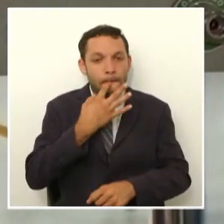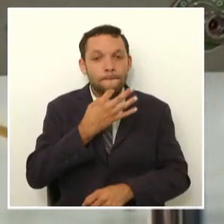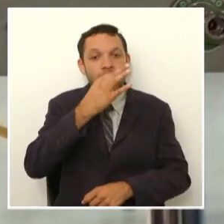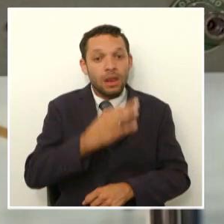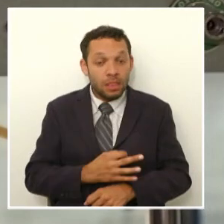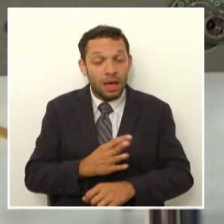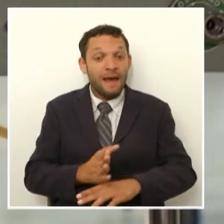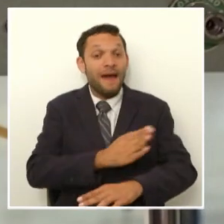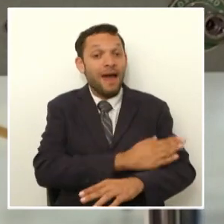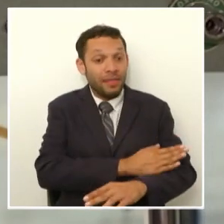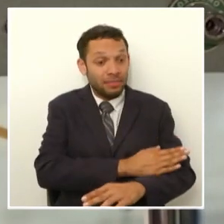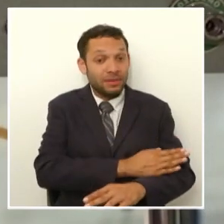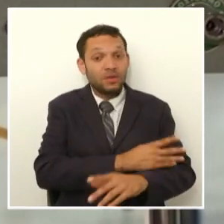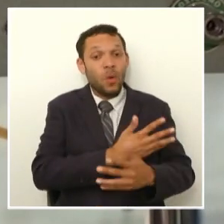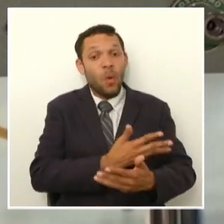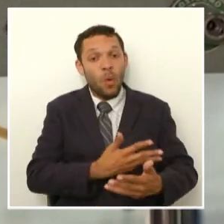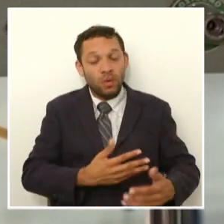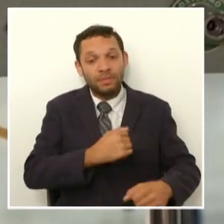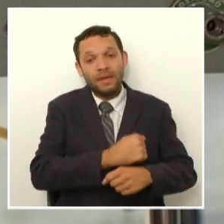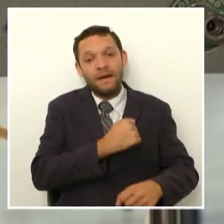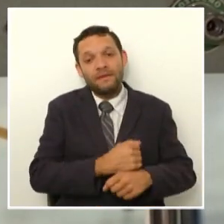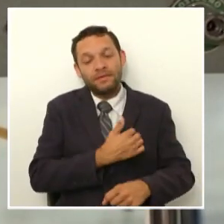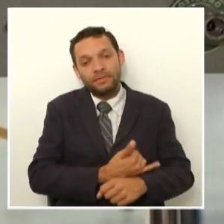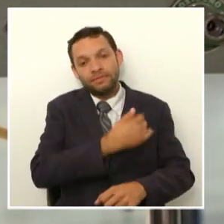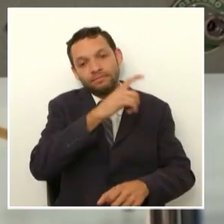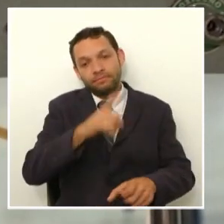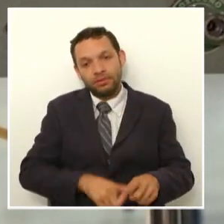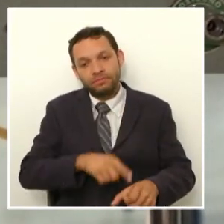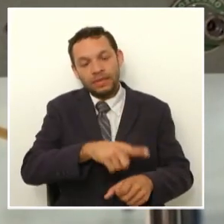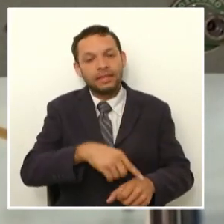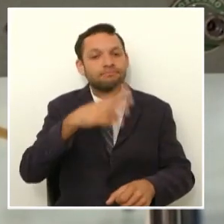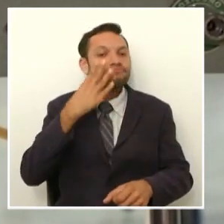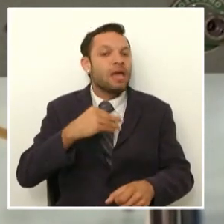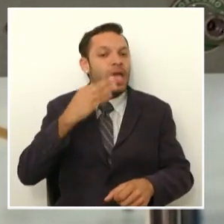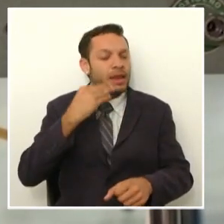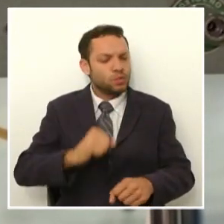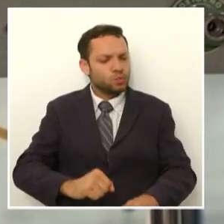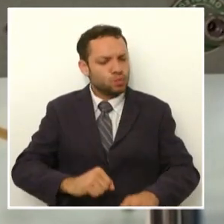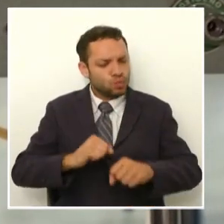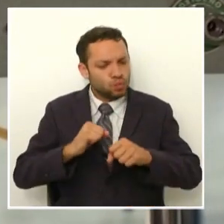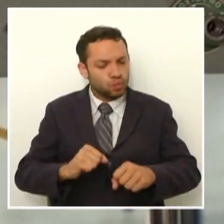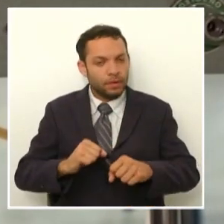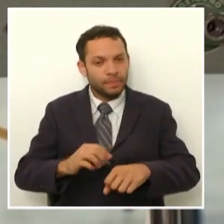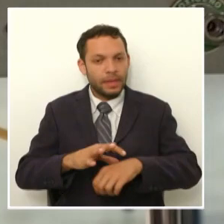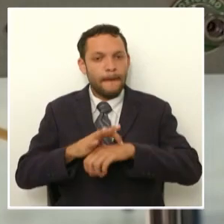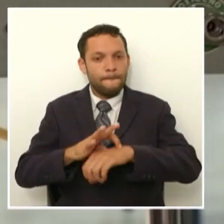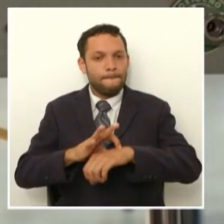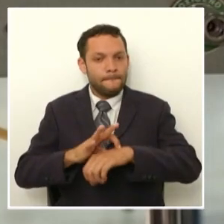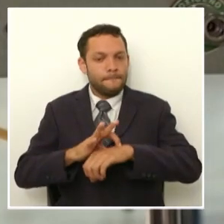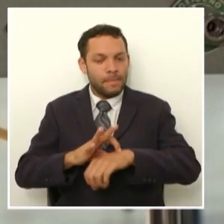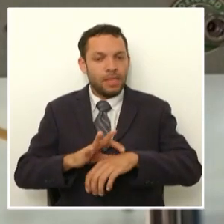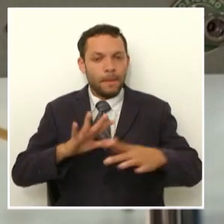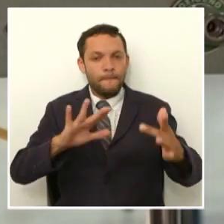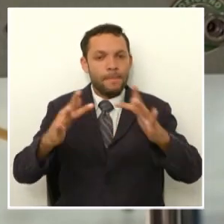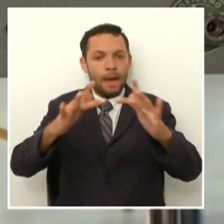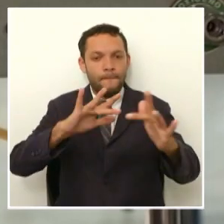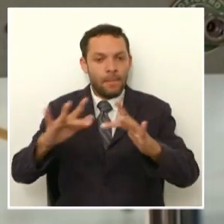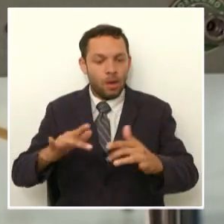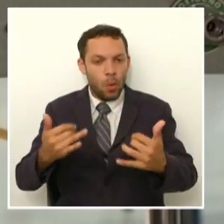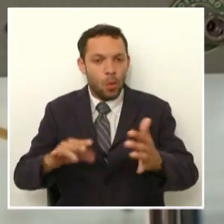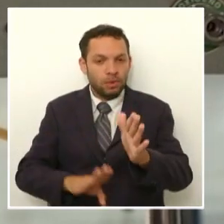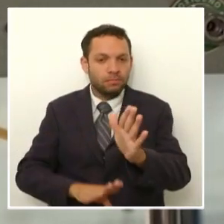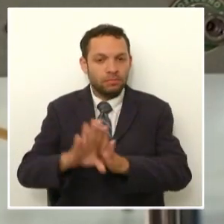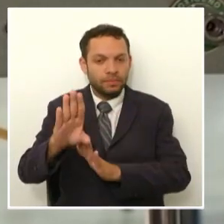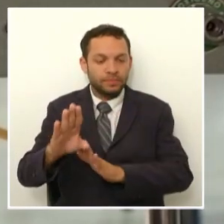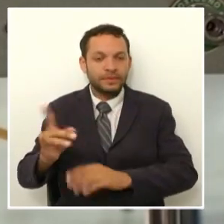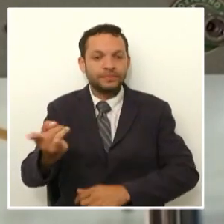estos y los otros que hemos mostrado, gente que trabajó con las uñas y llevó la medicina caldense a lo que soy, y llevó la